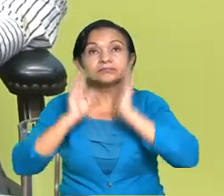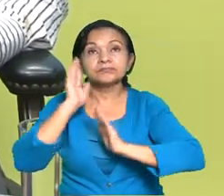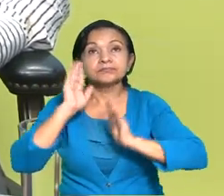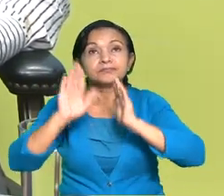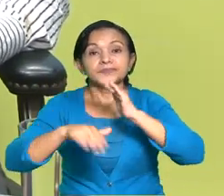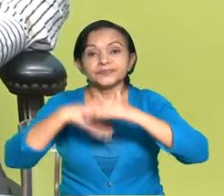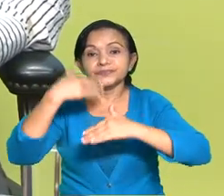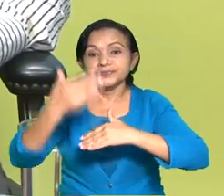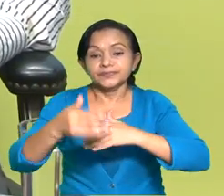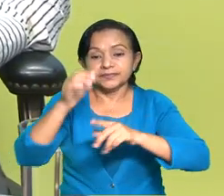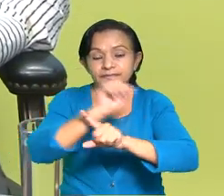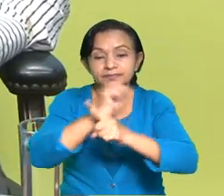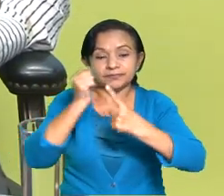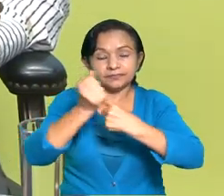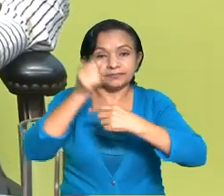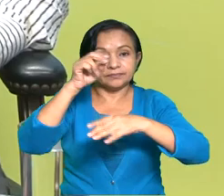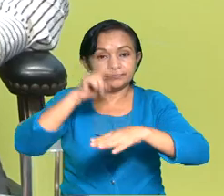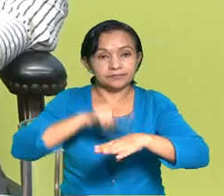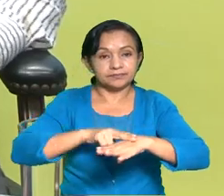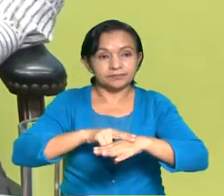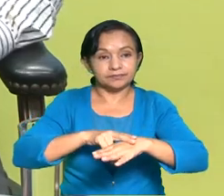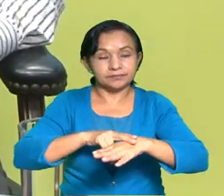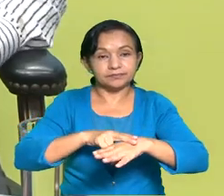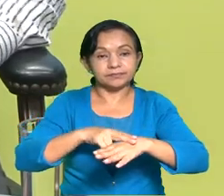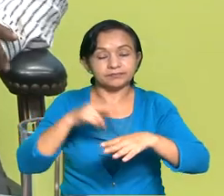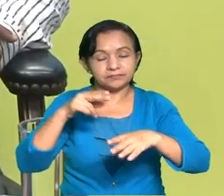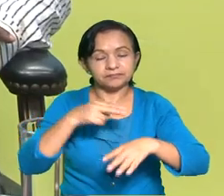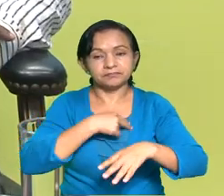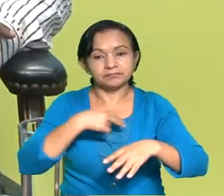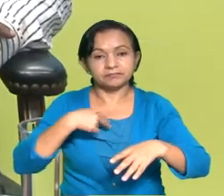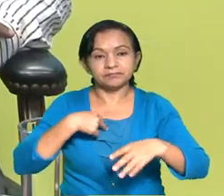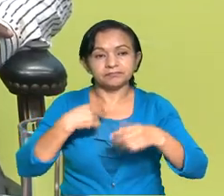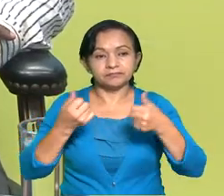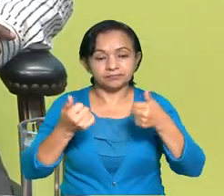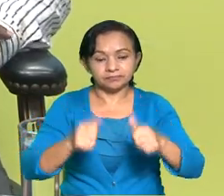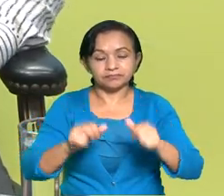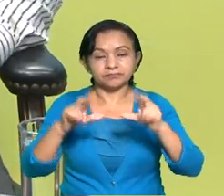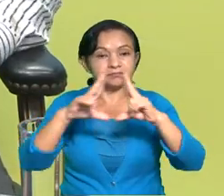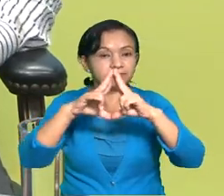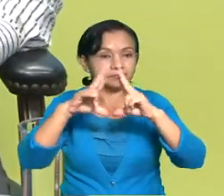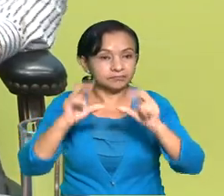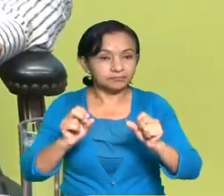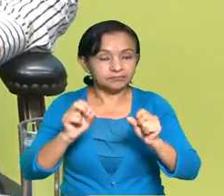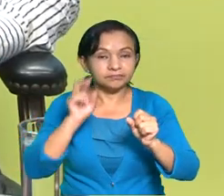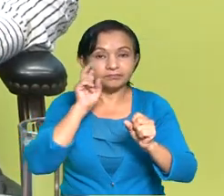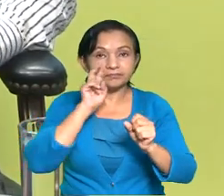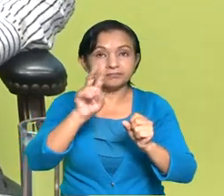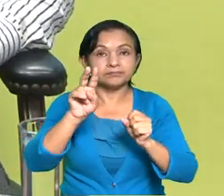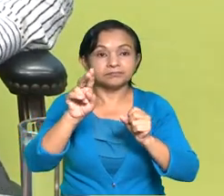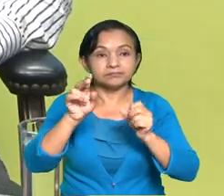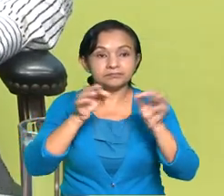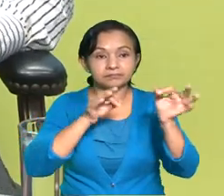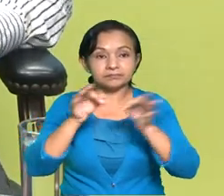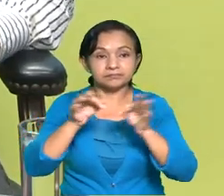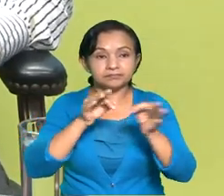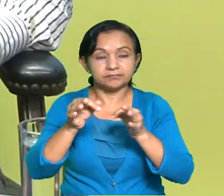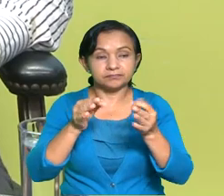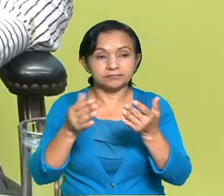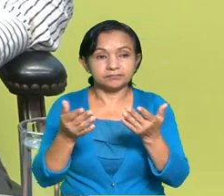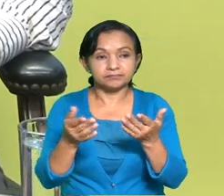nuestra legislación lo adaptó también para hacerlo a manera como de nuestro país. Vamos a ver si los muchachos de máster nos